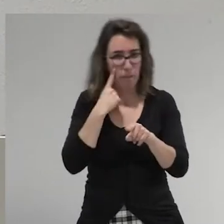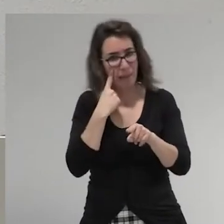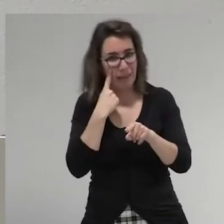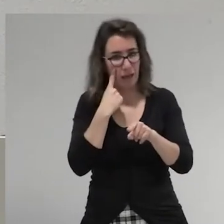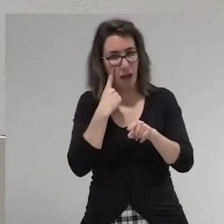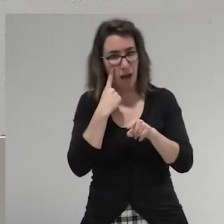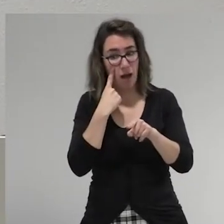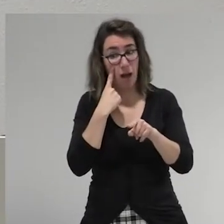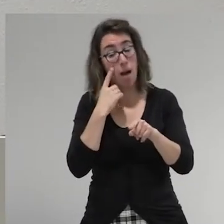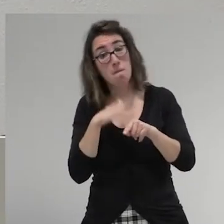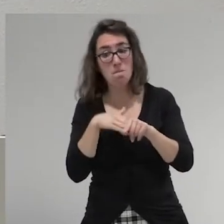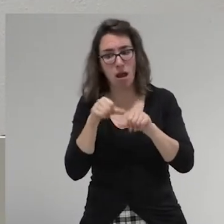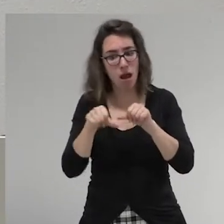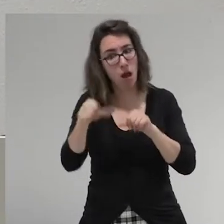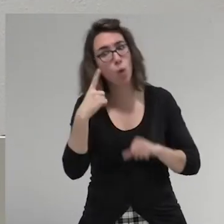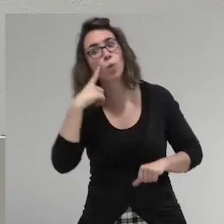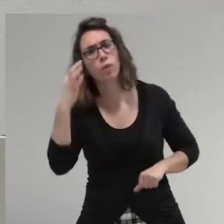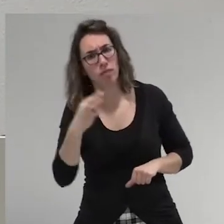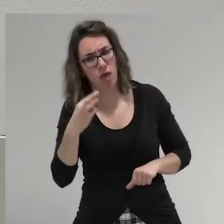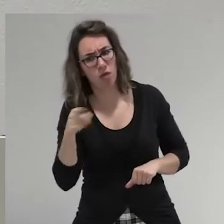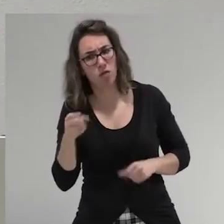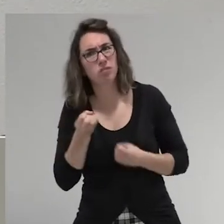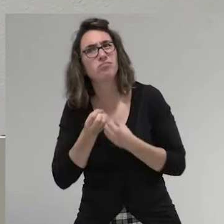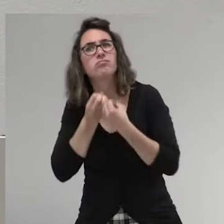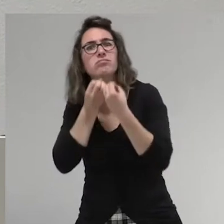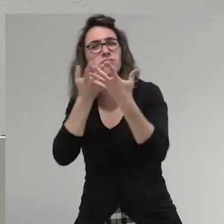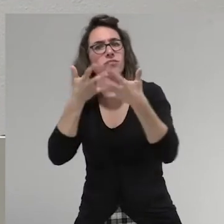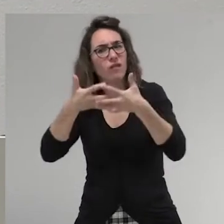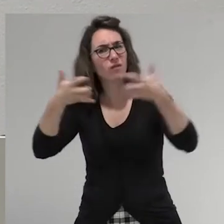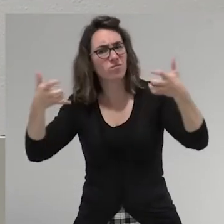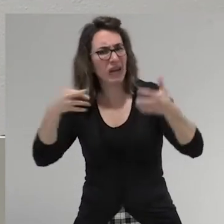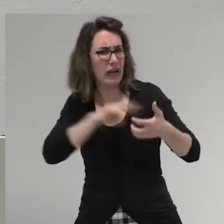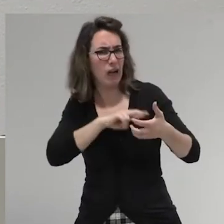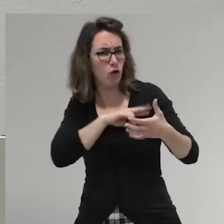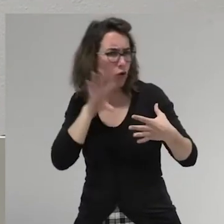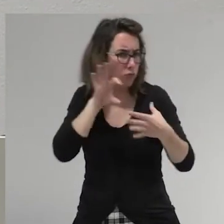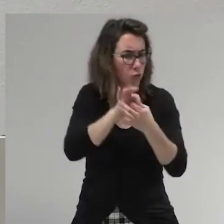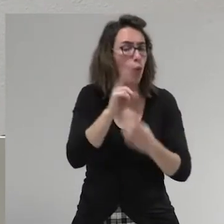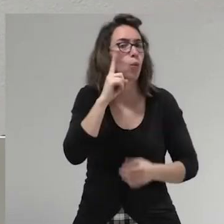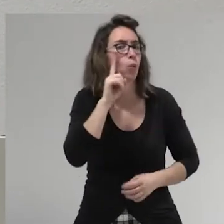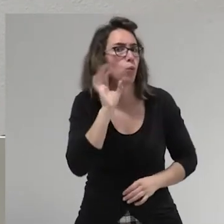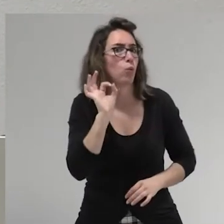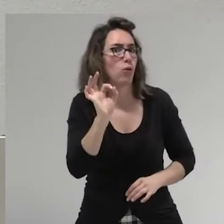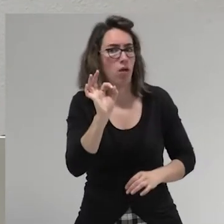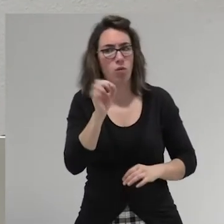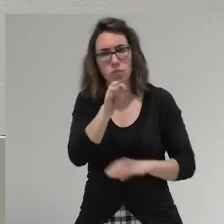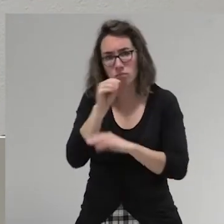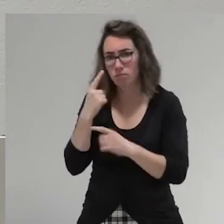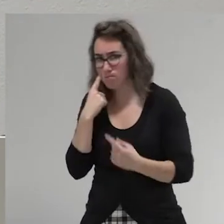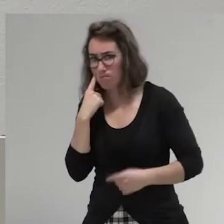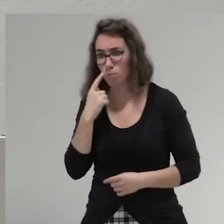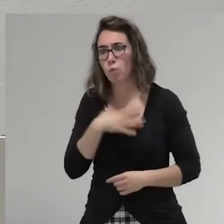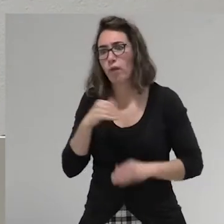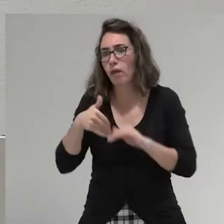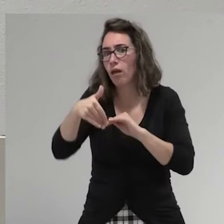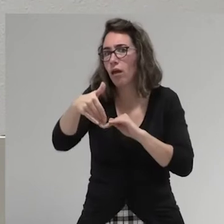tenga cuidado qué tipo de expresiones de lo religioso tiene, por si puede ser un peligro social, lo